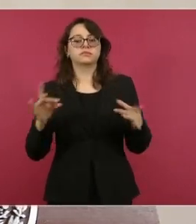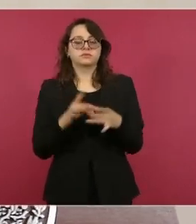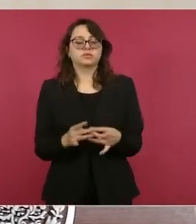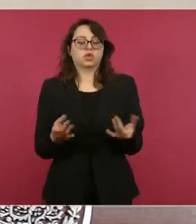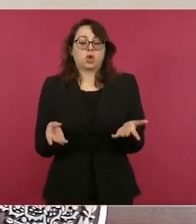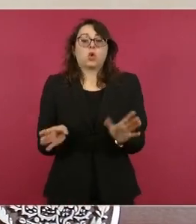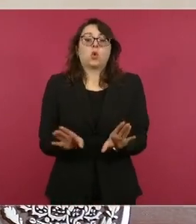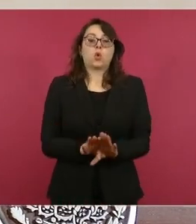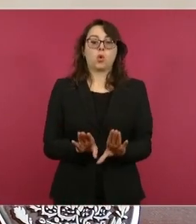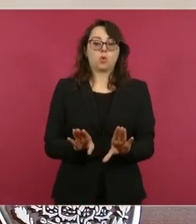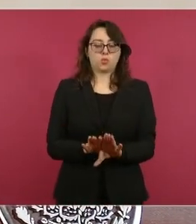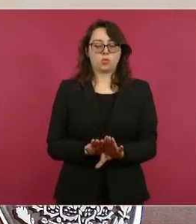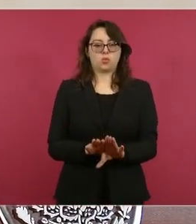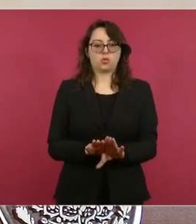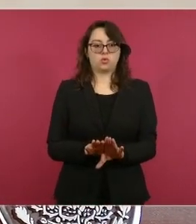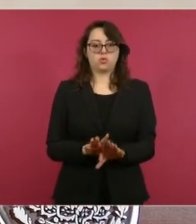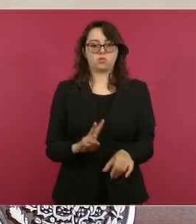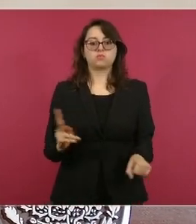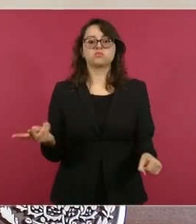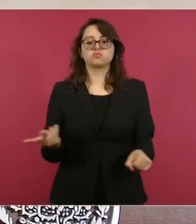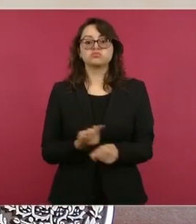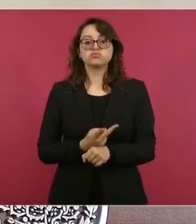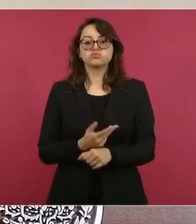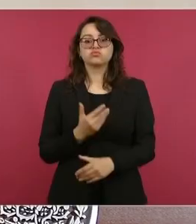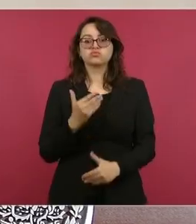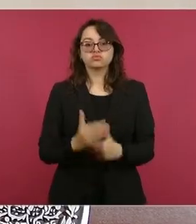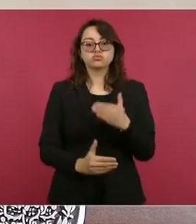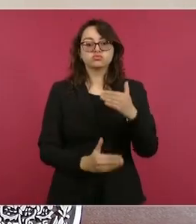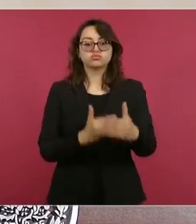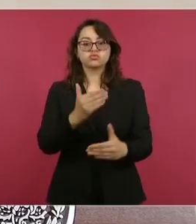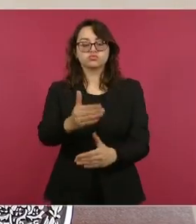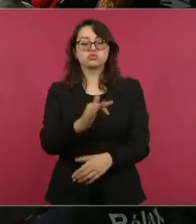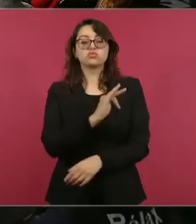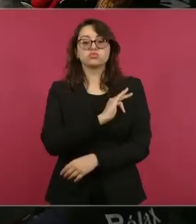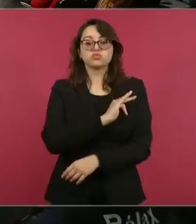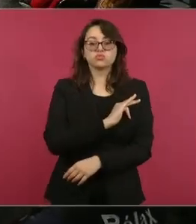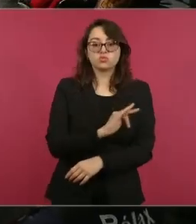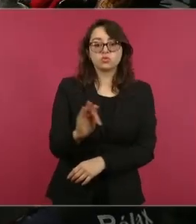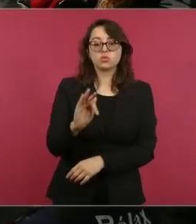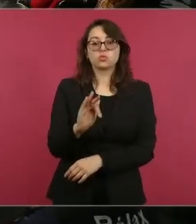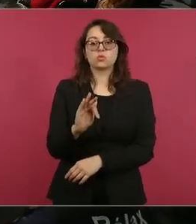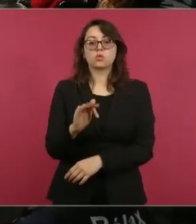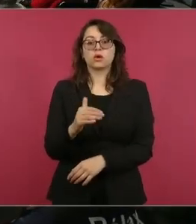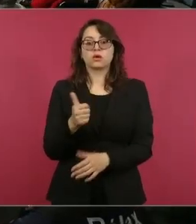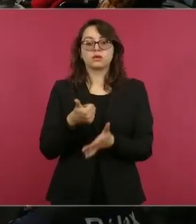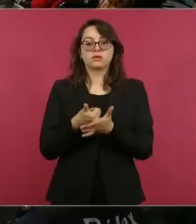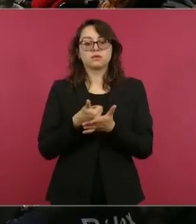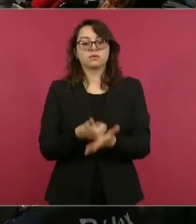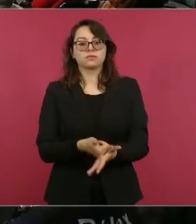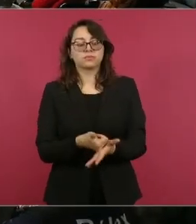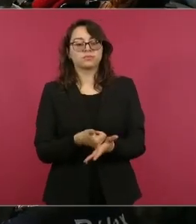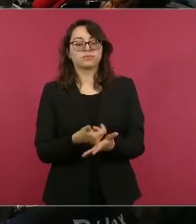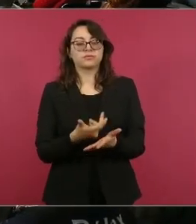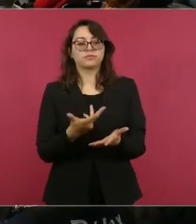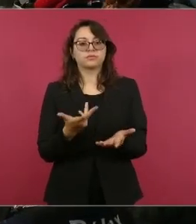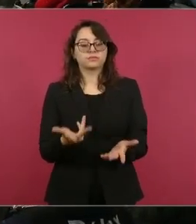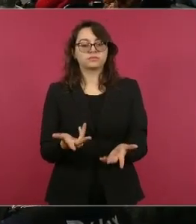informe cuál es el procedimiento, en qué se puede beneficiar el trabajador independiente,